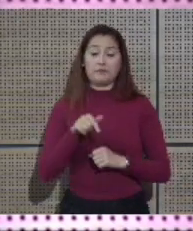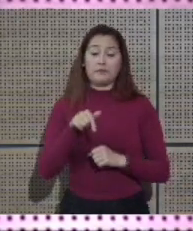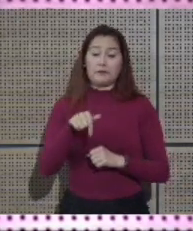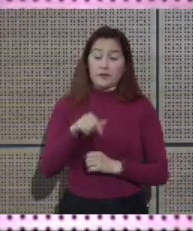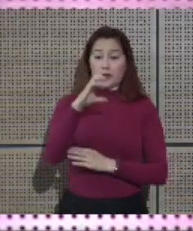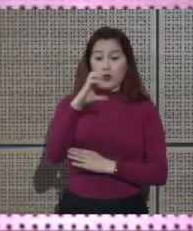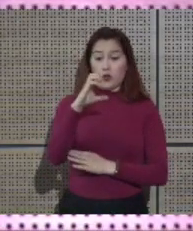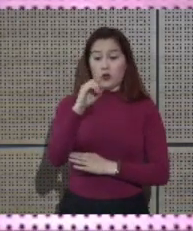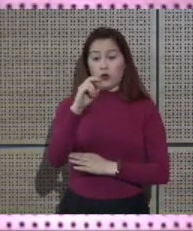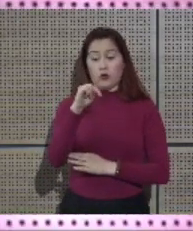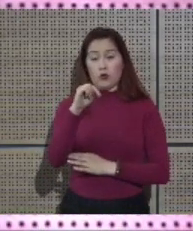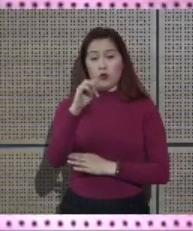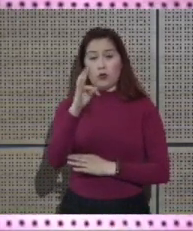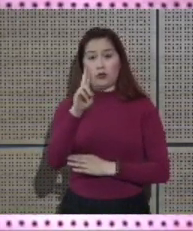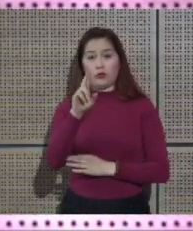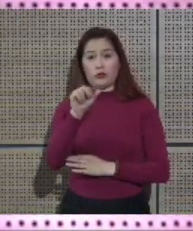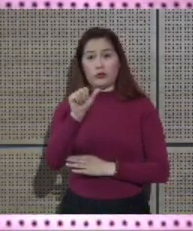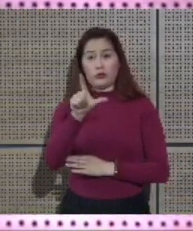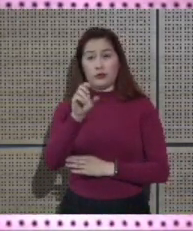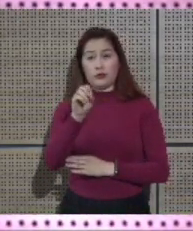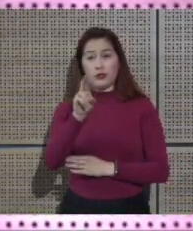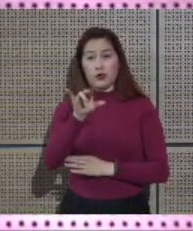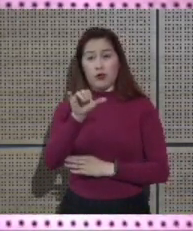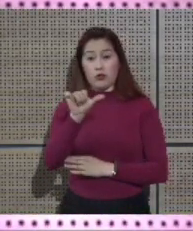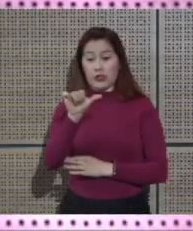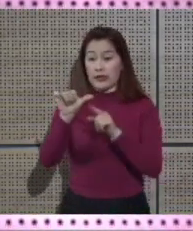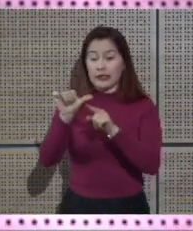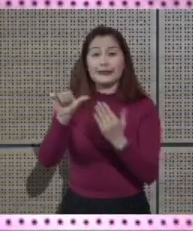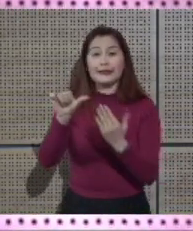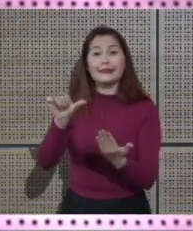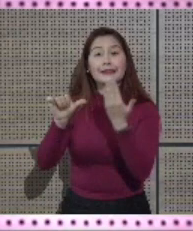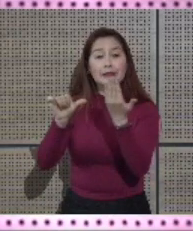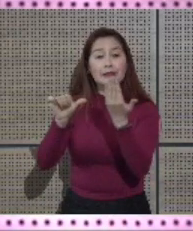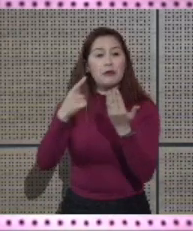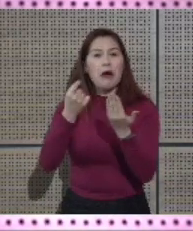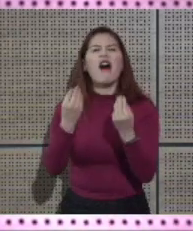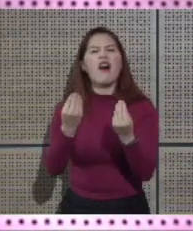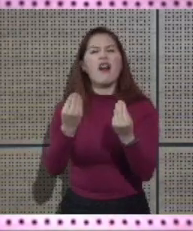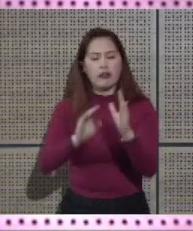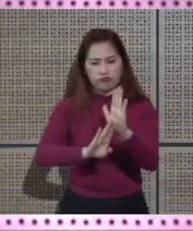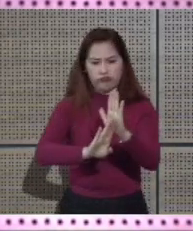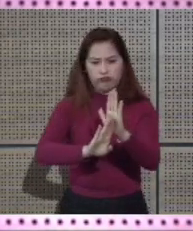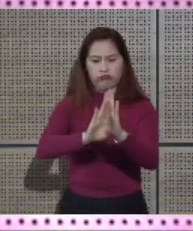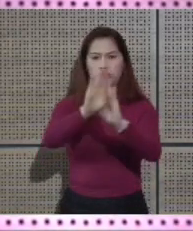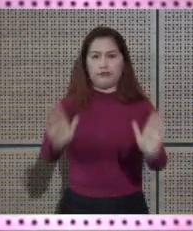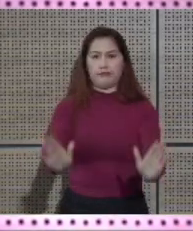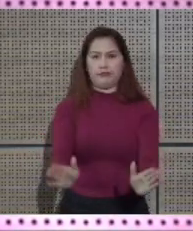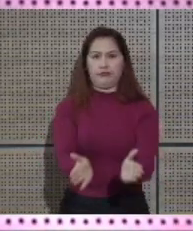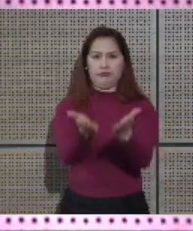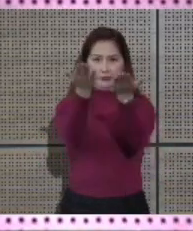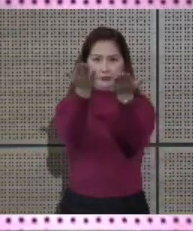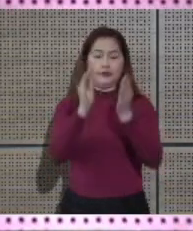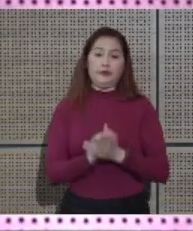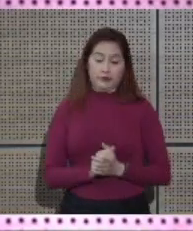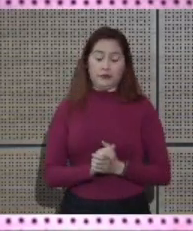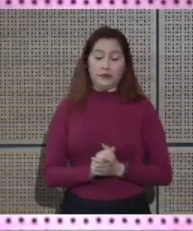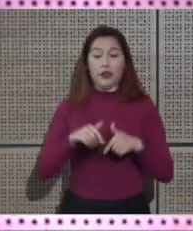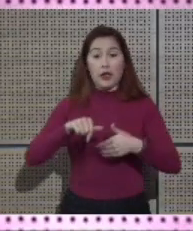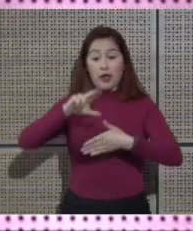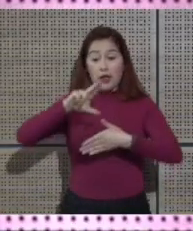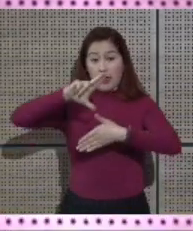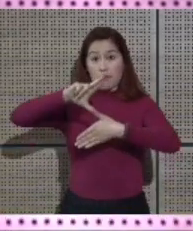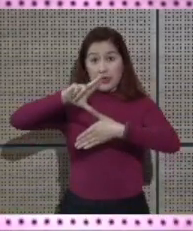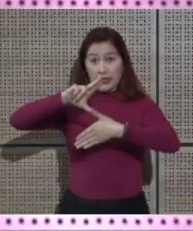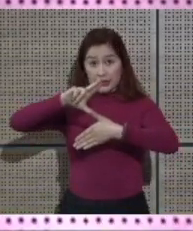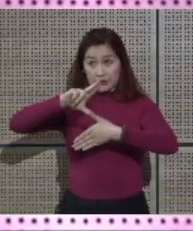esa gran oportunidad. Entonces voy a empezar por el tema de crecimiento, básicamente. América Latina en general ha crecido de una